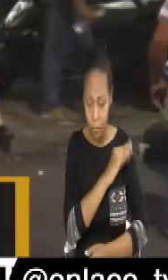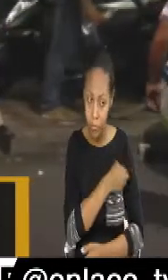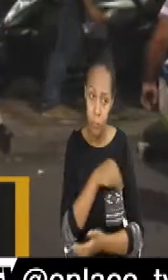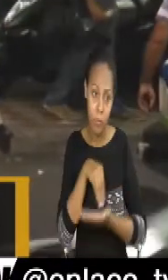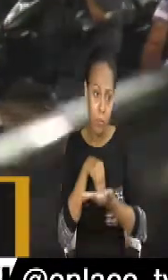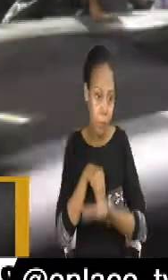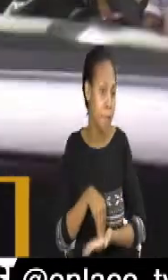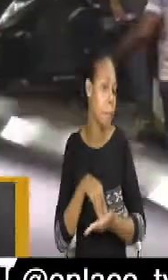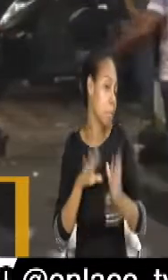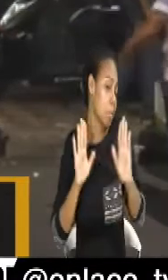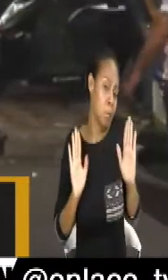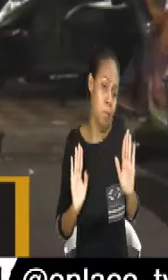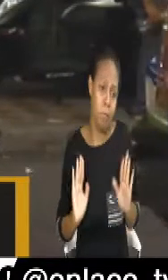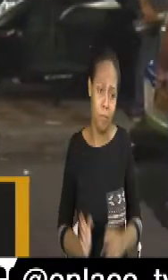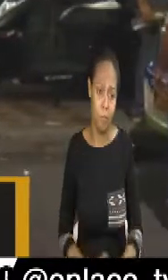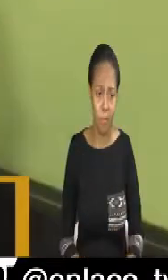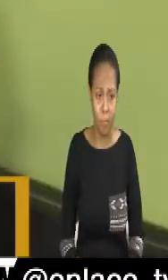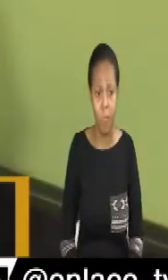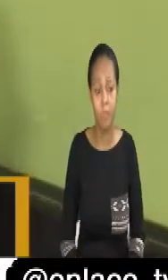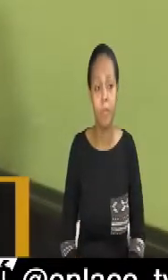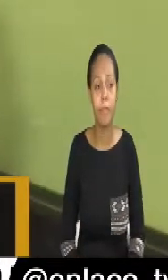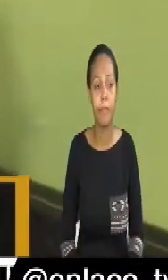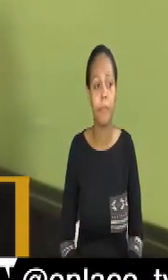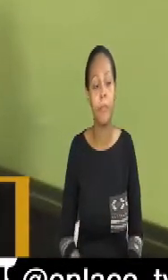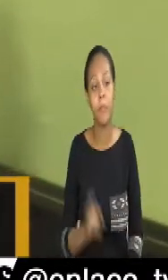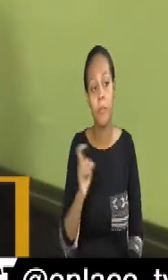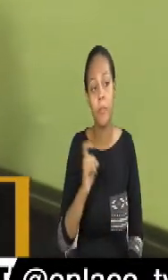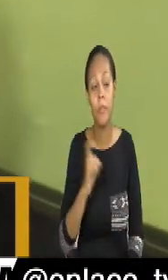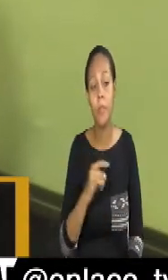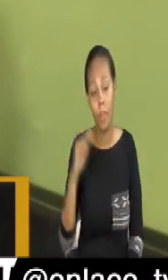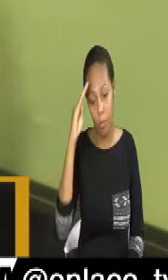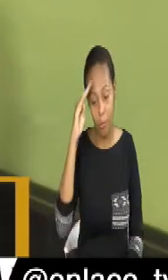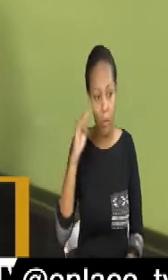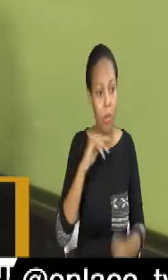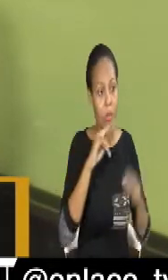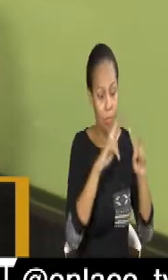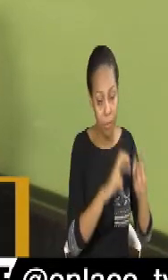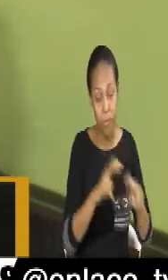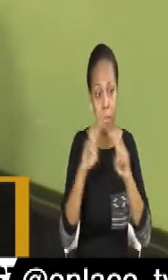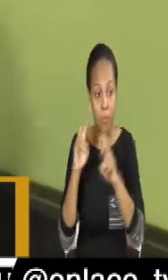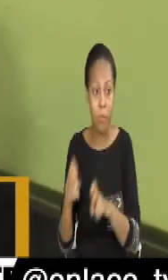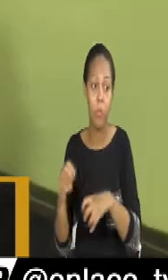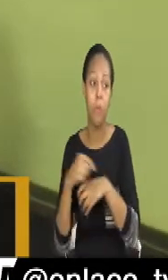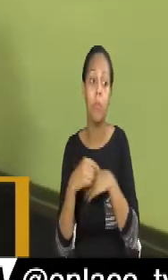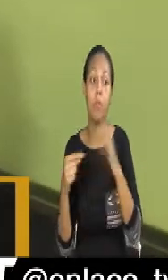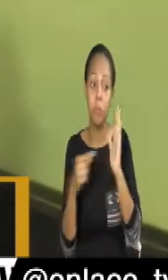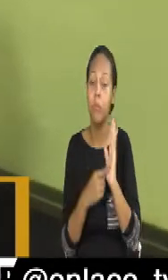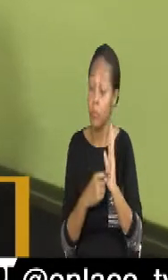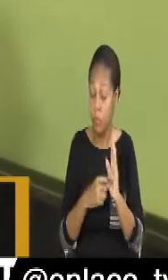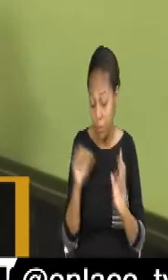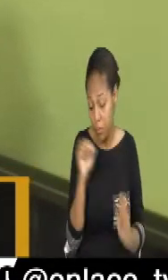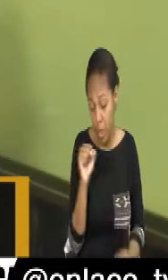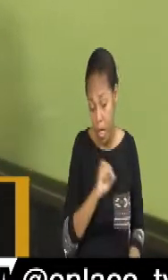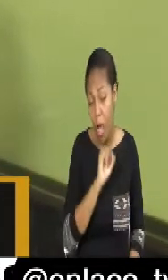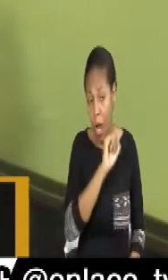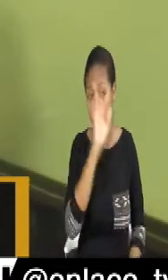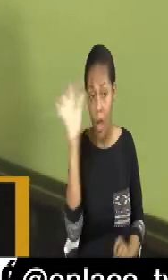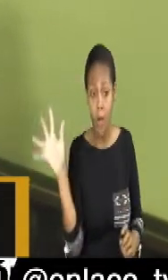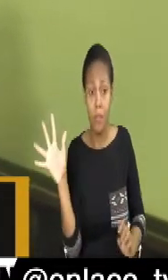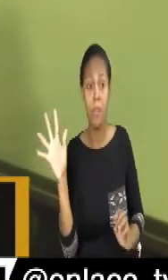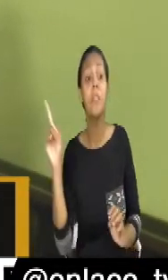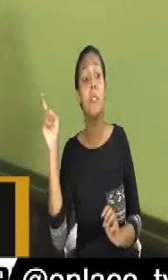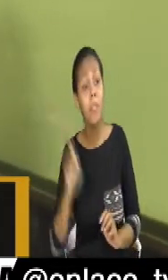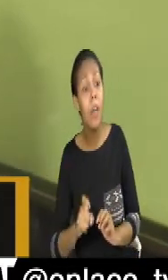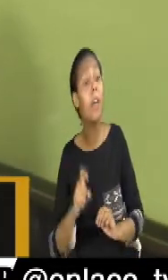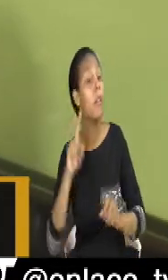las autoridades investigar lo sucedido. Que las autoridades deben de investigar, obvio, sí, tienen que investigar,